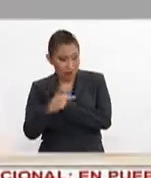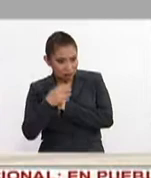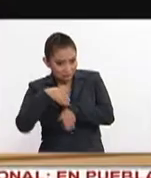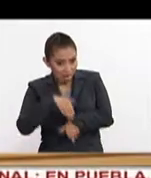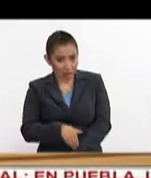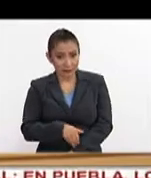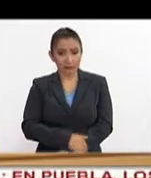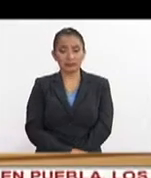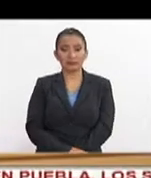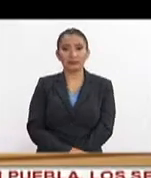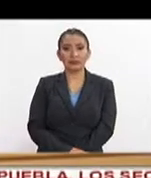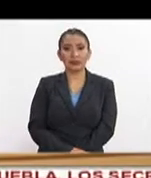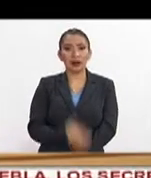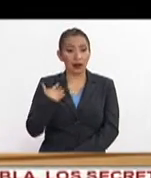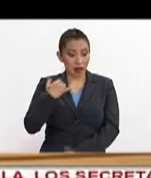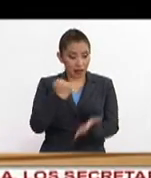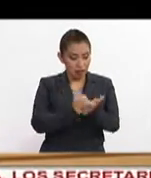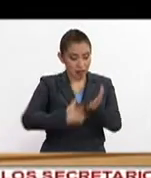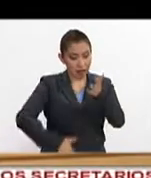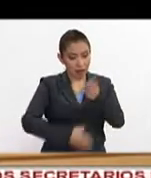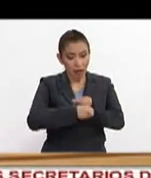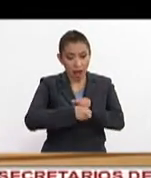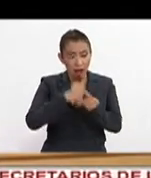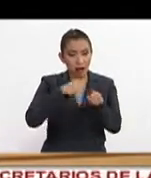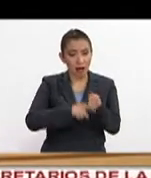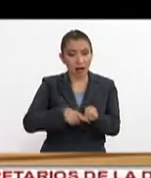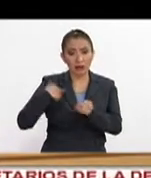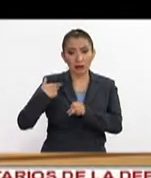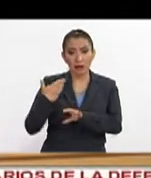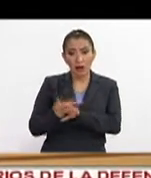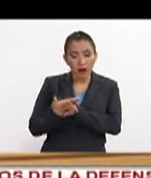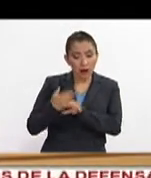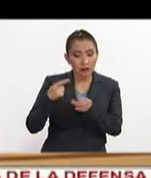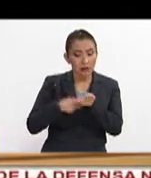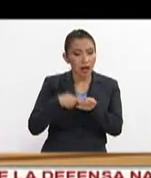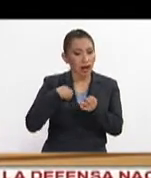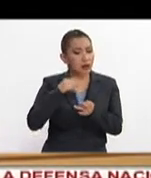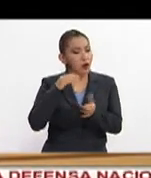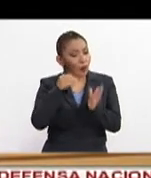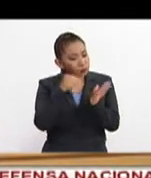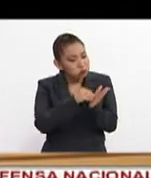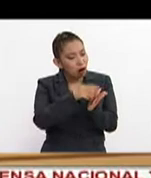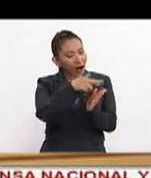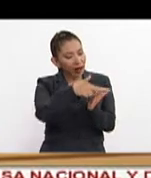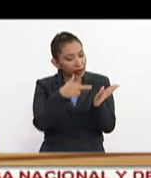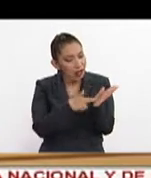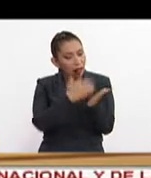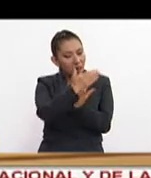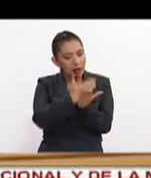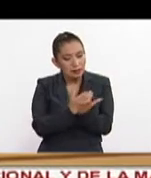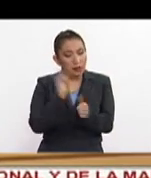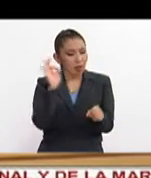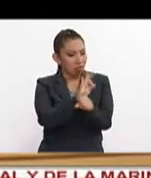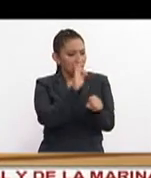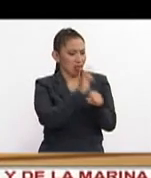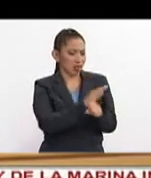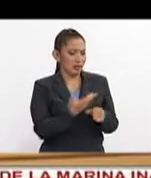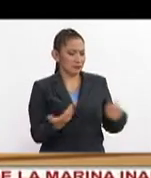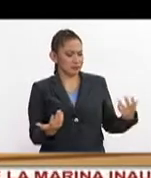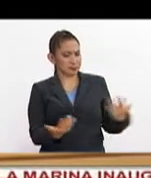haría. Que no haya aranceles, que no haya cuotas, que no se establezcan mecanismos